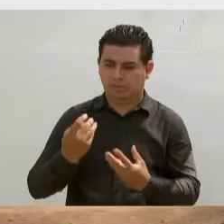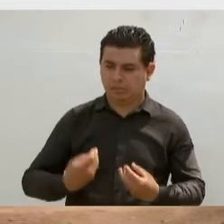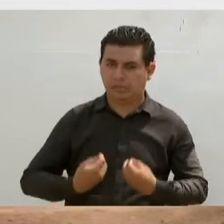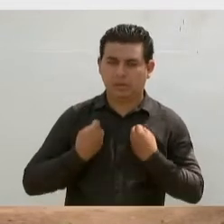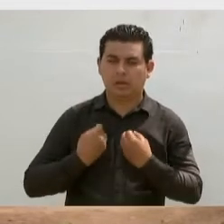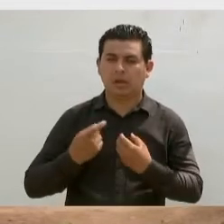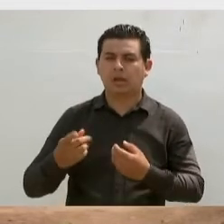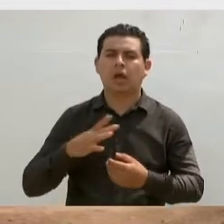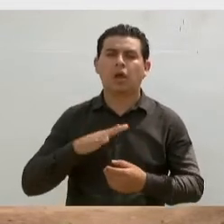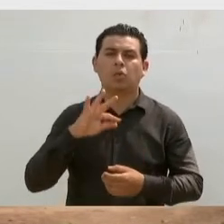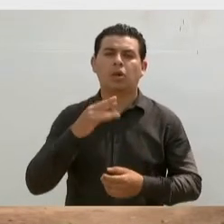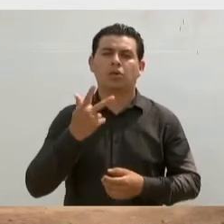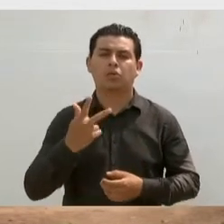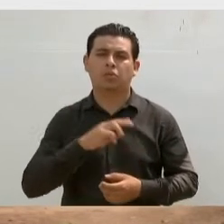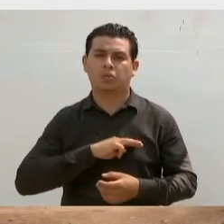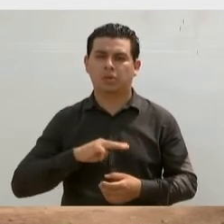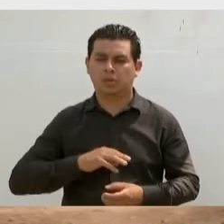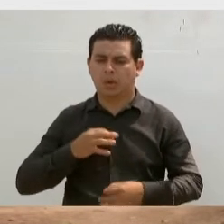municipios